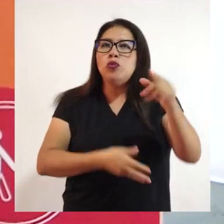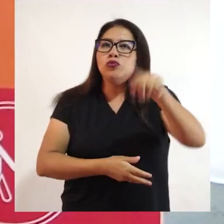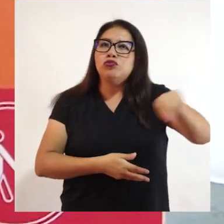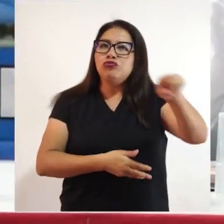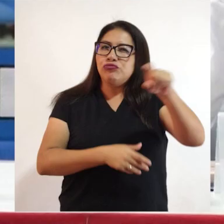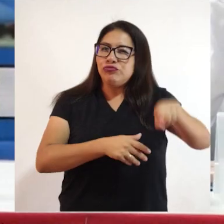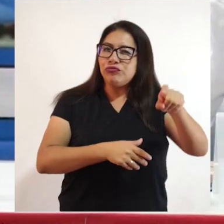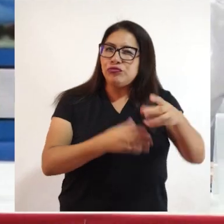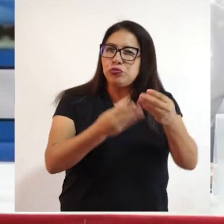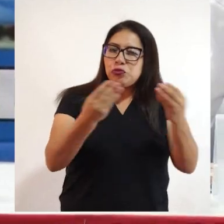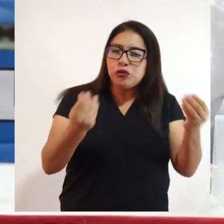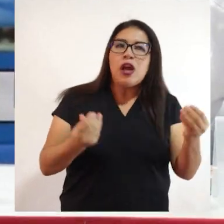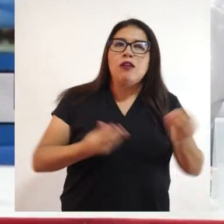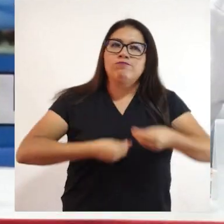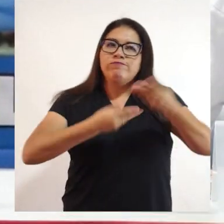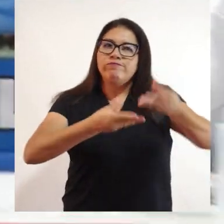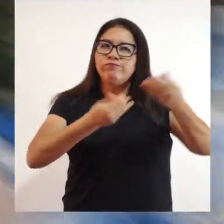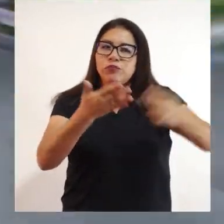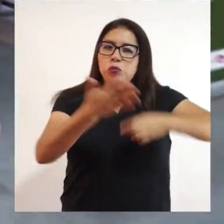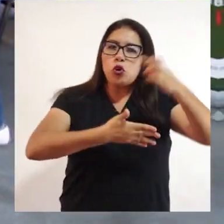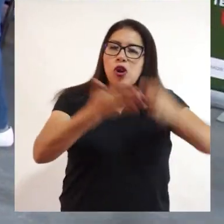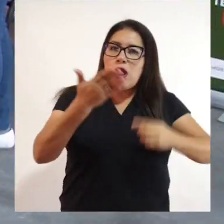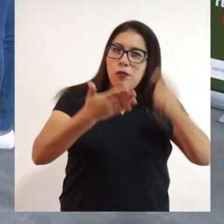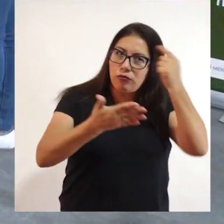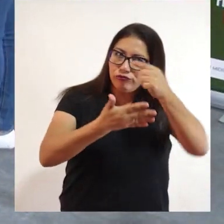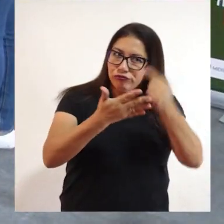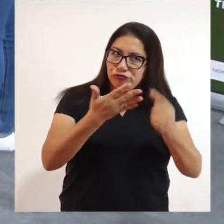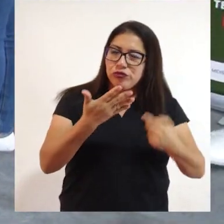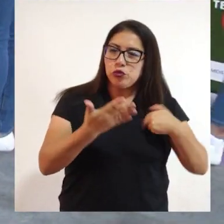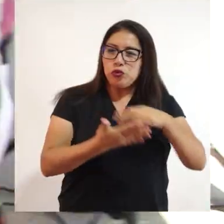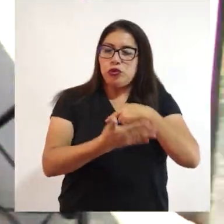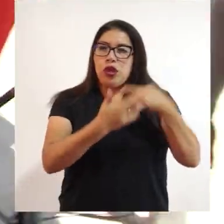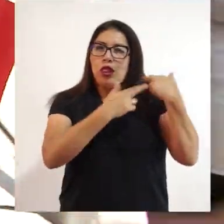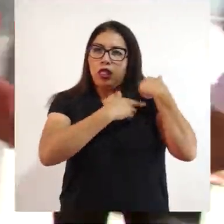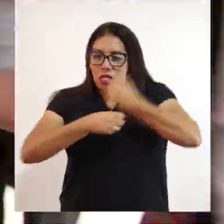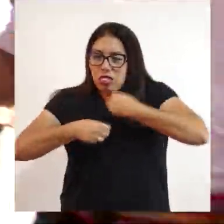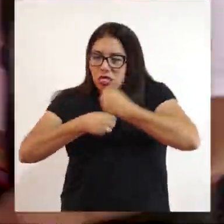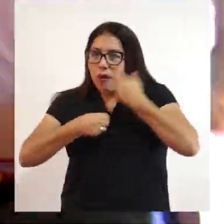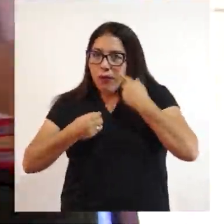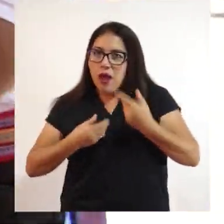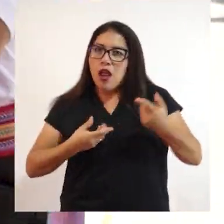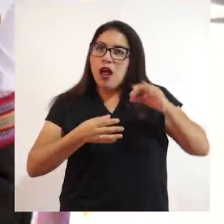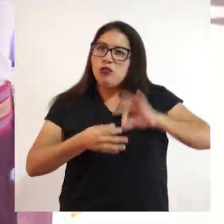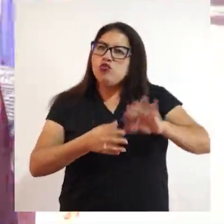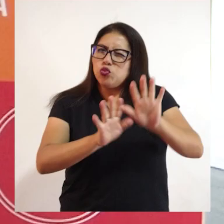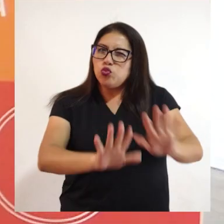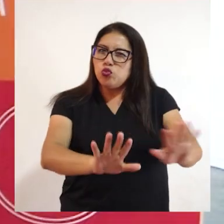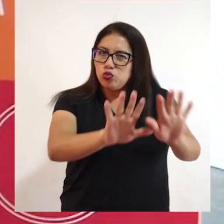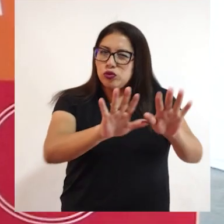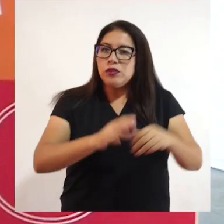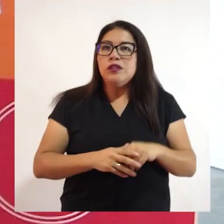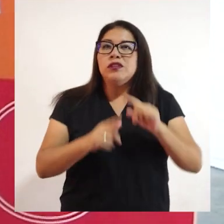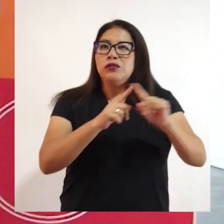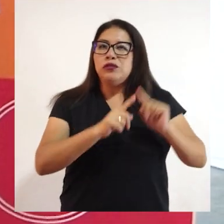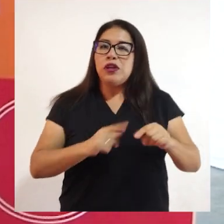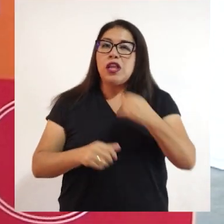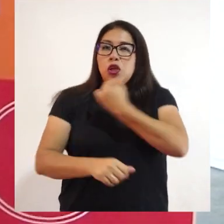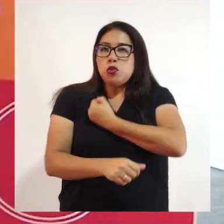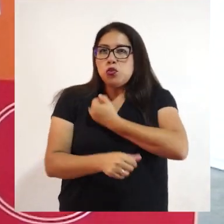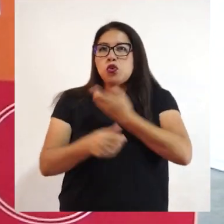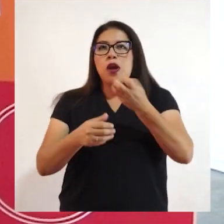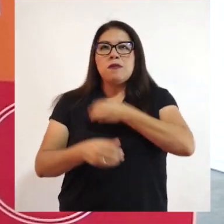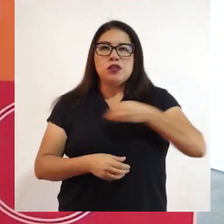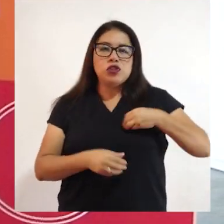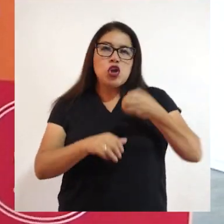también llevarles, ¿no?, parte de los programas que estamos haciendo y estamos trabajando articuladamente en beneficio de ellos. El hecho de que se hayan juntado 6 instituciones,